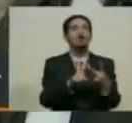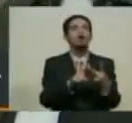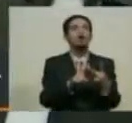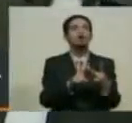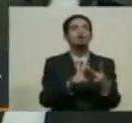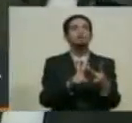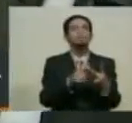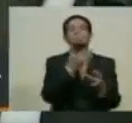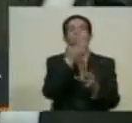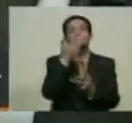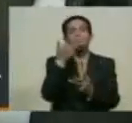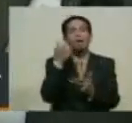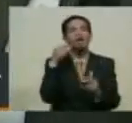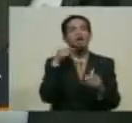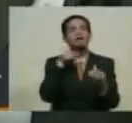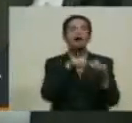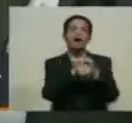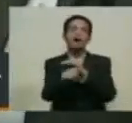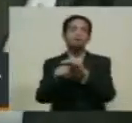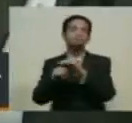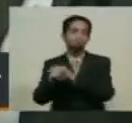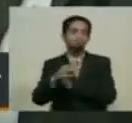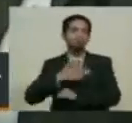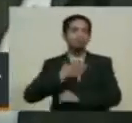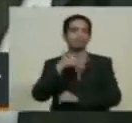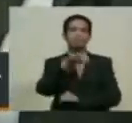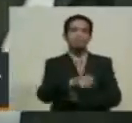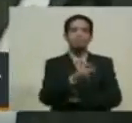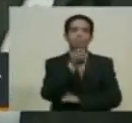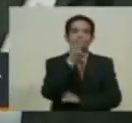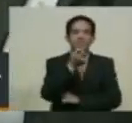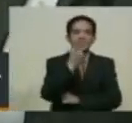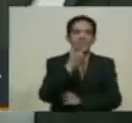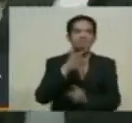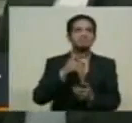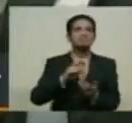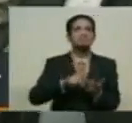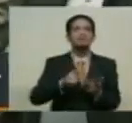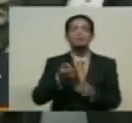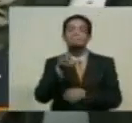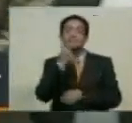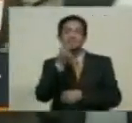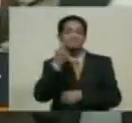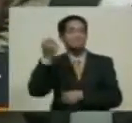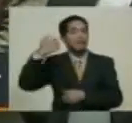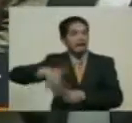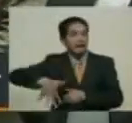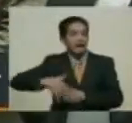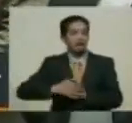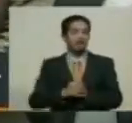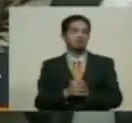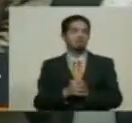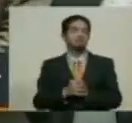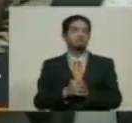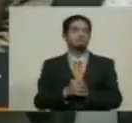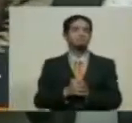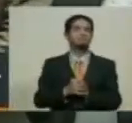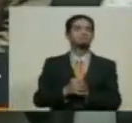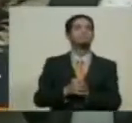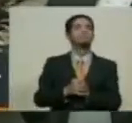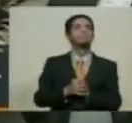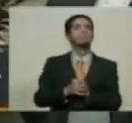mejorar el acceso a los medicamentos y a los medicamentos de alto costo,